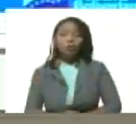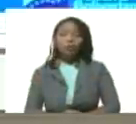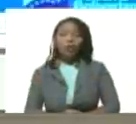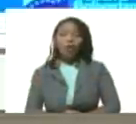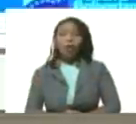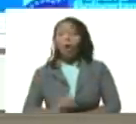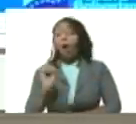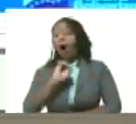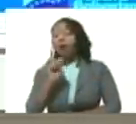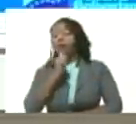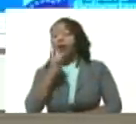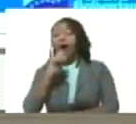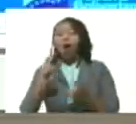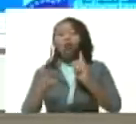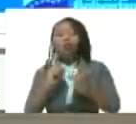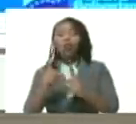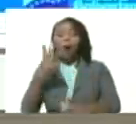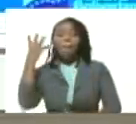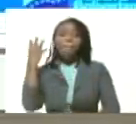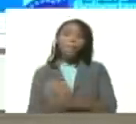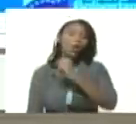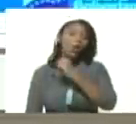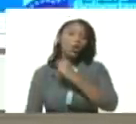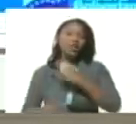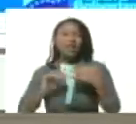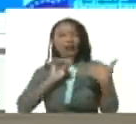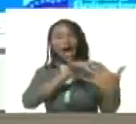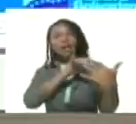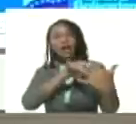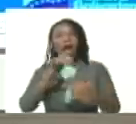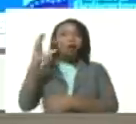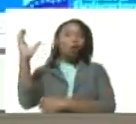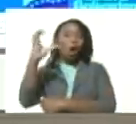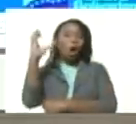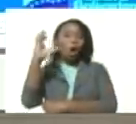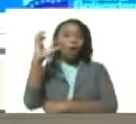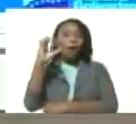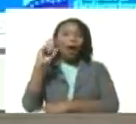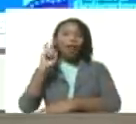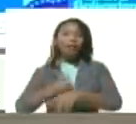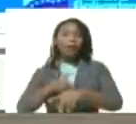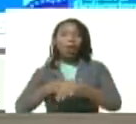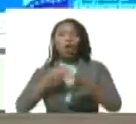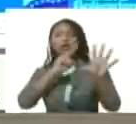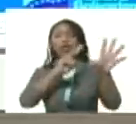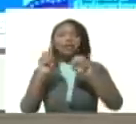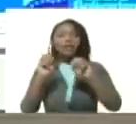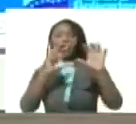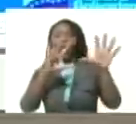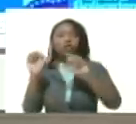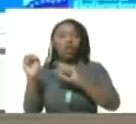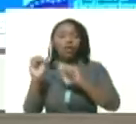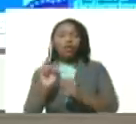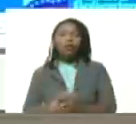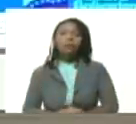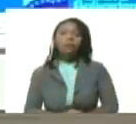quienes permanentemente han huido de la guerra en Colombia en las décadas de los 70, los 80.